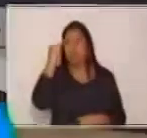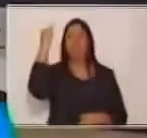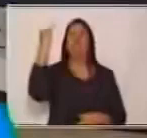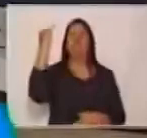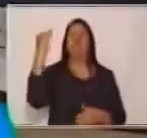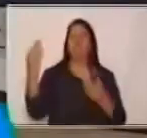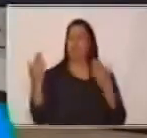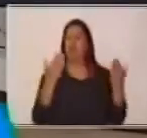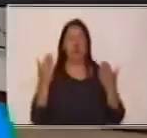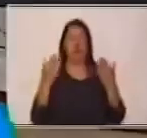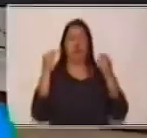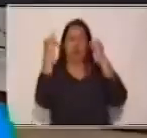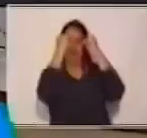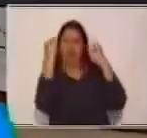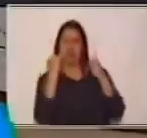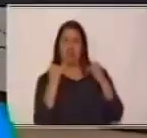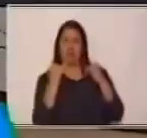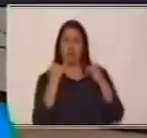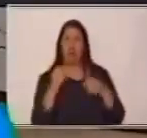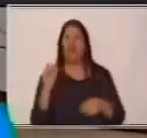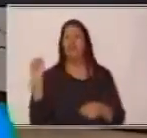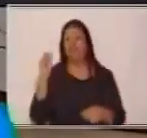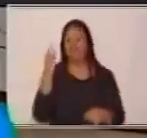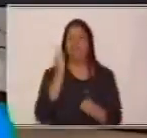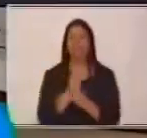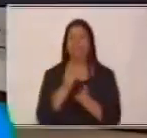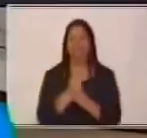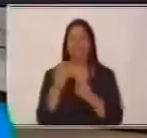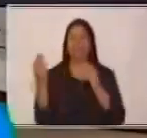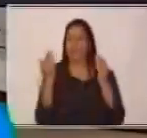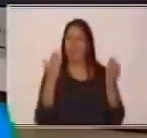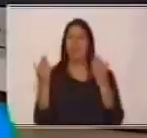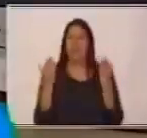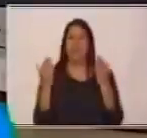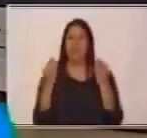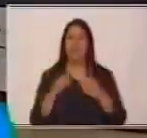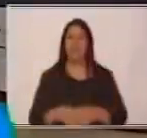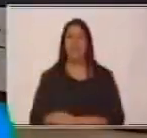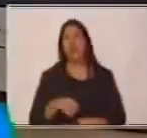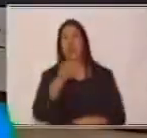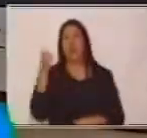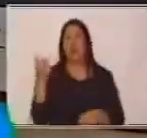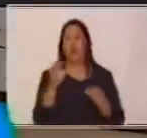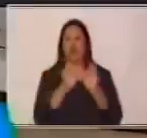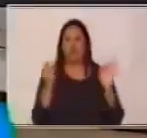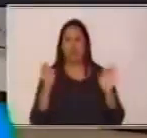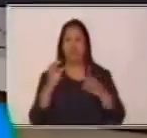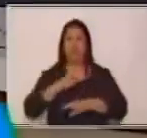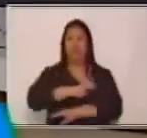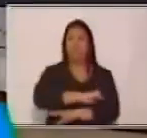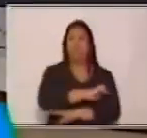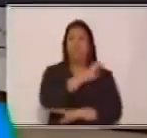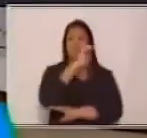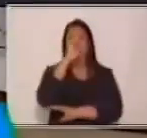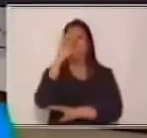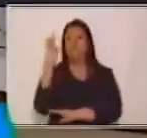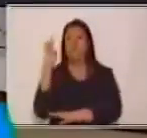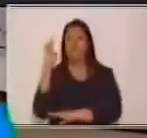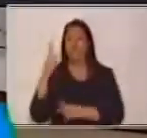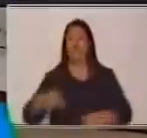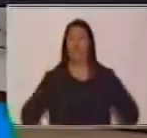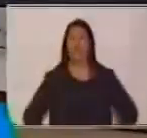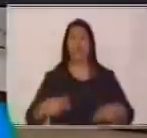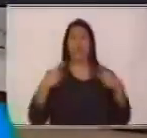Muy bien, una comparación. Primavera de la vida. ¿Crees tú que es una